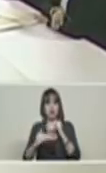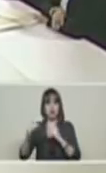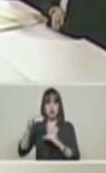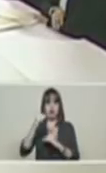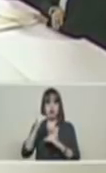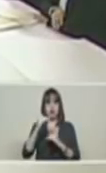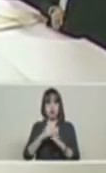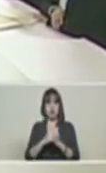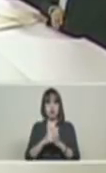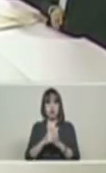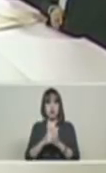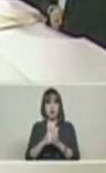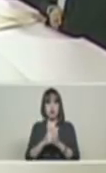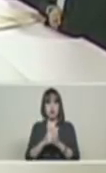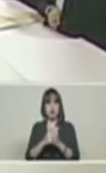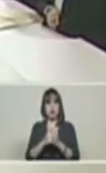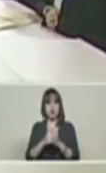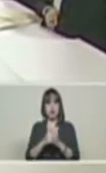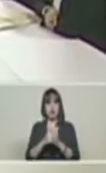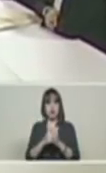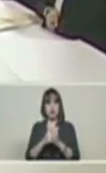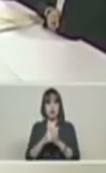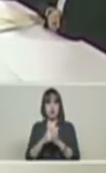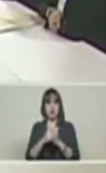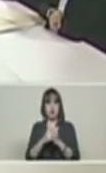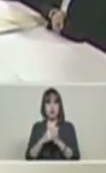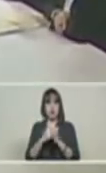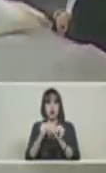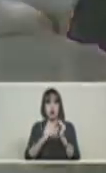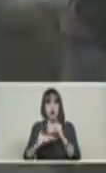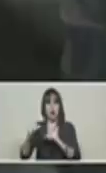El aumento de la producción de oro